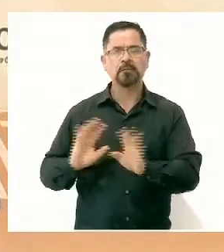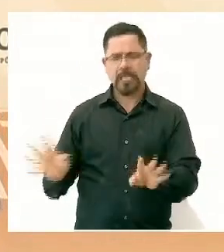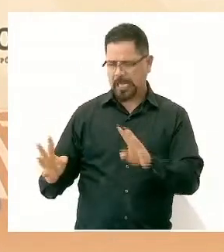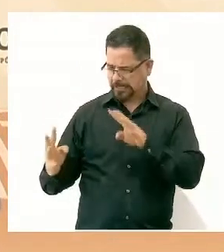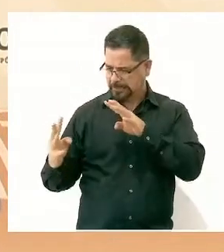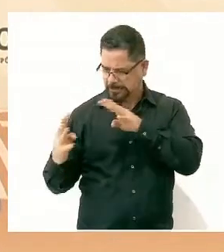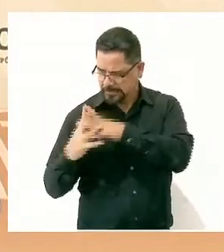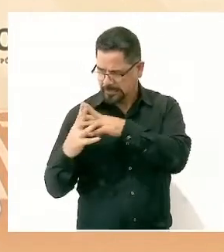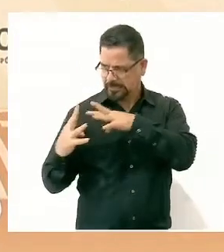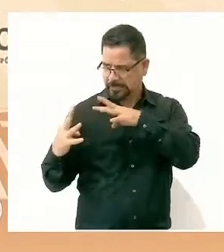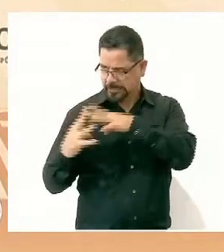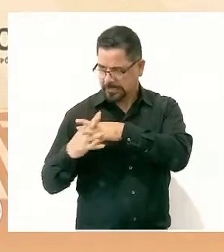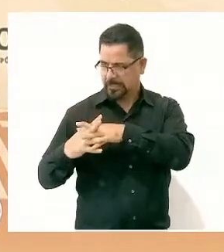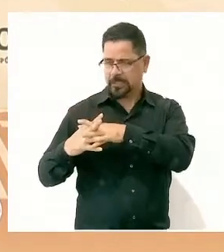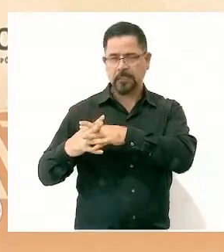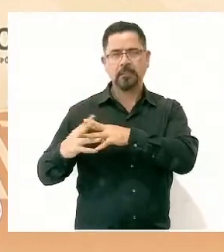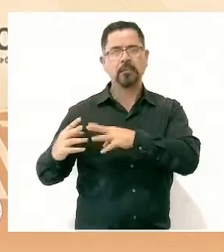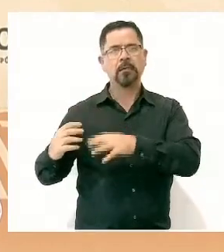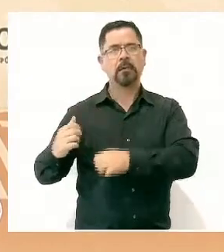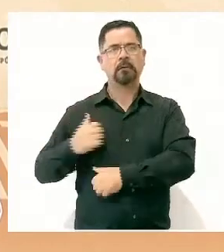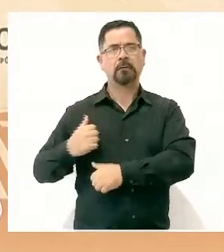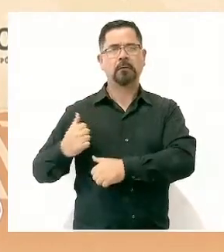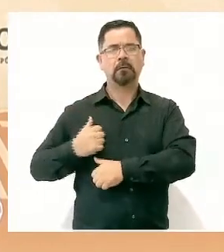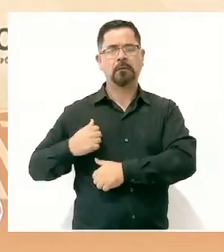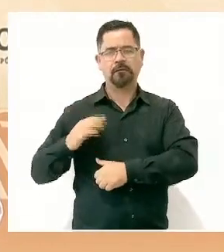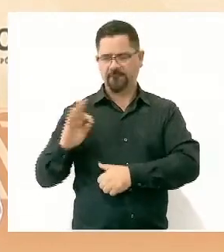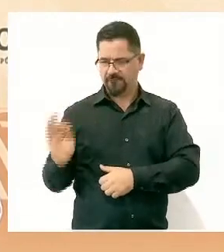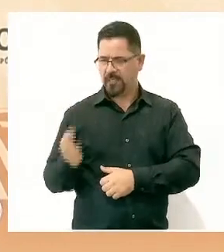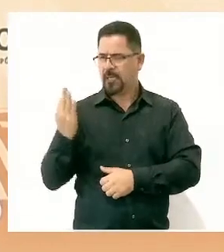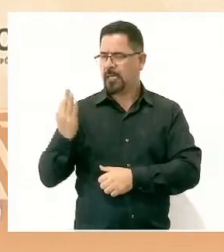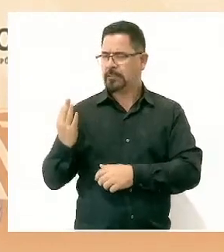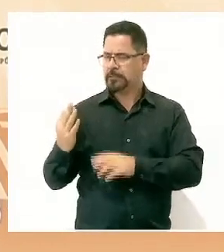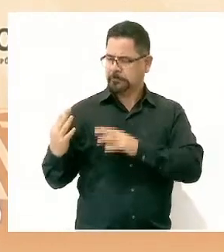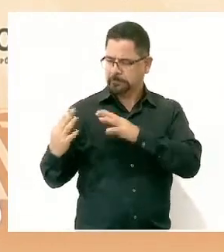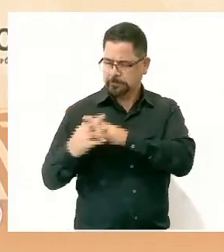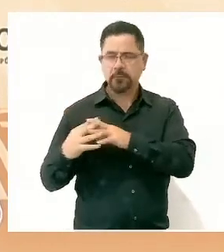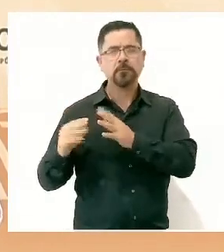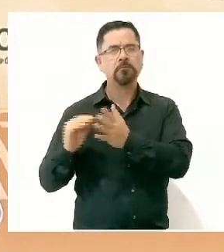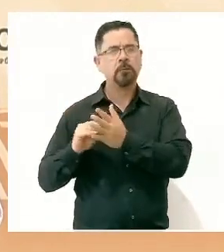del Ejército Federal. Un año después,